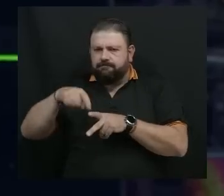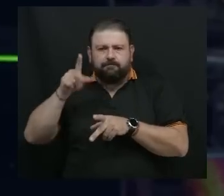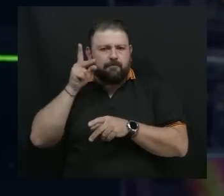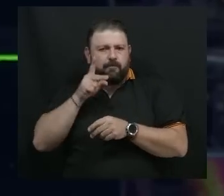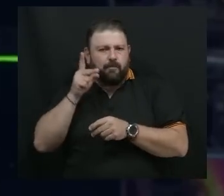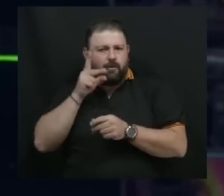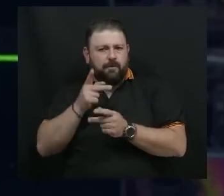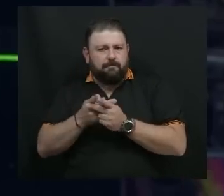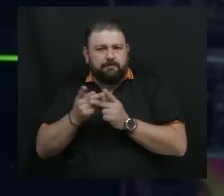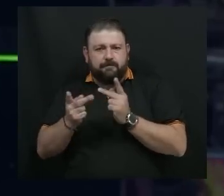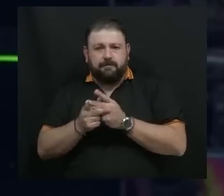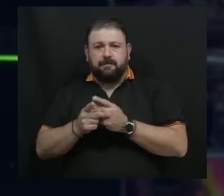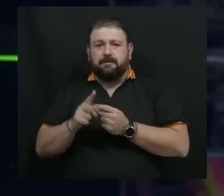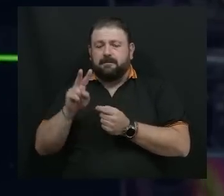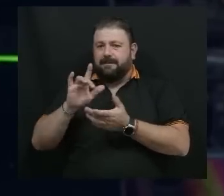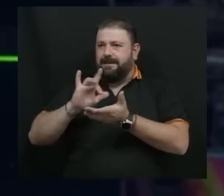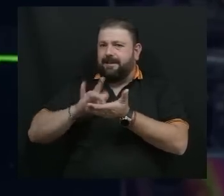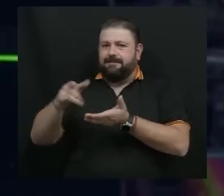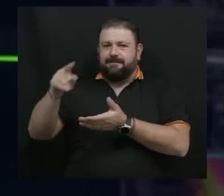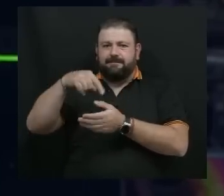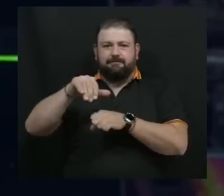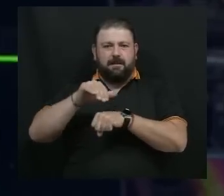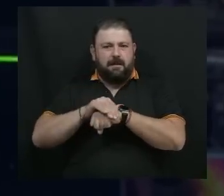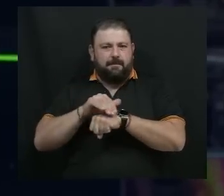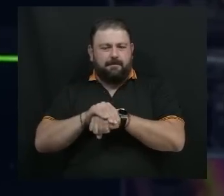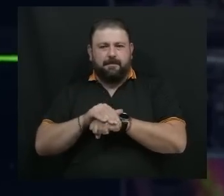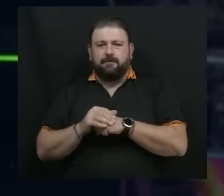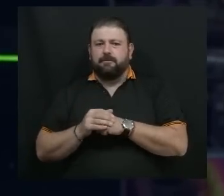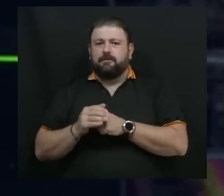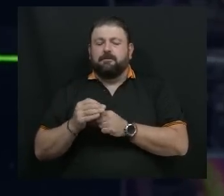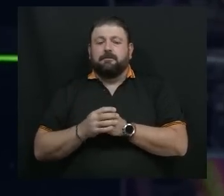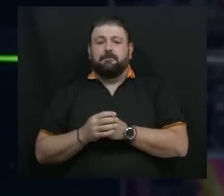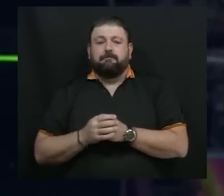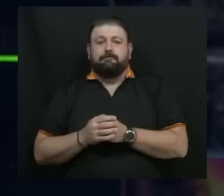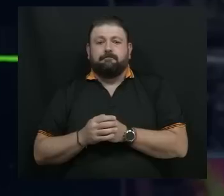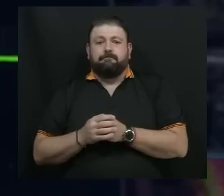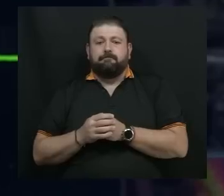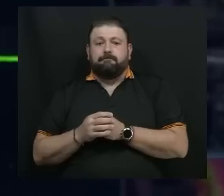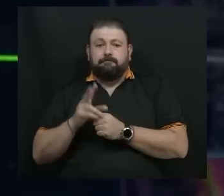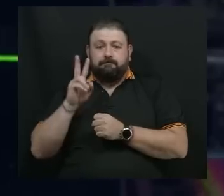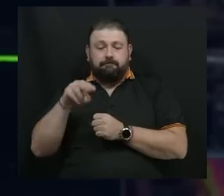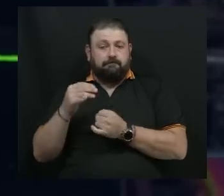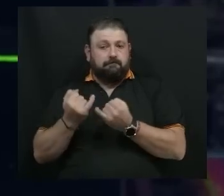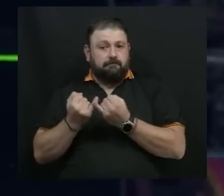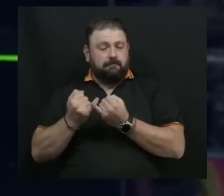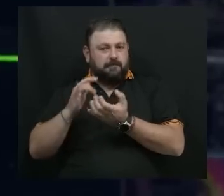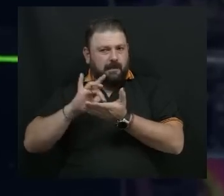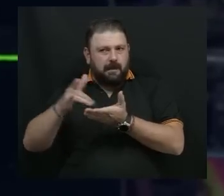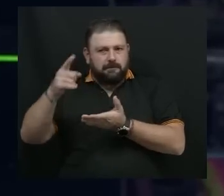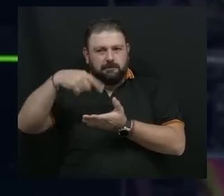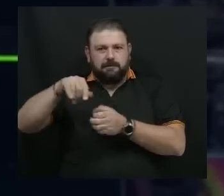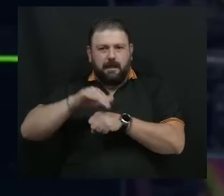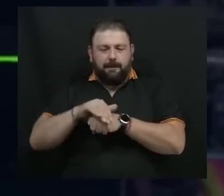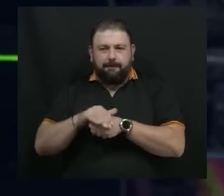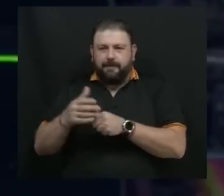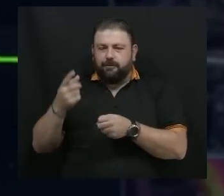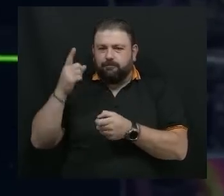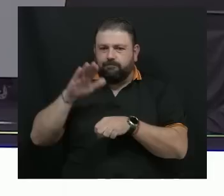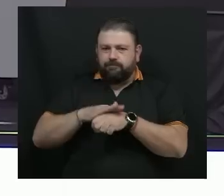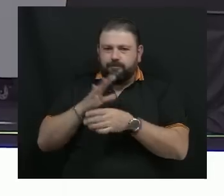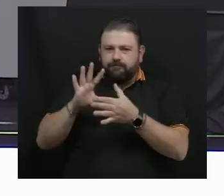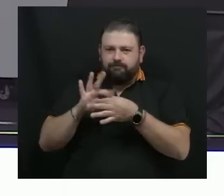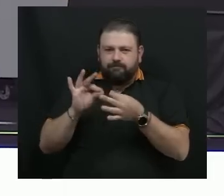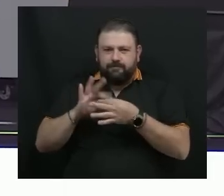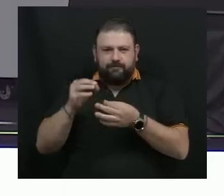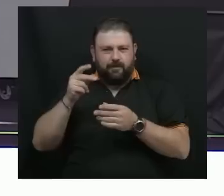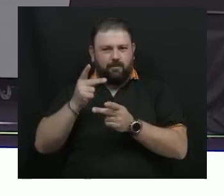nuestros amigos Ignacio Velandia, Javi Velandia, por ahí están nuestros grandes amigos y presentadores, y